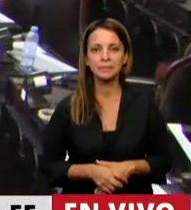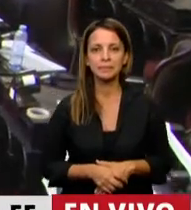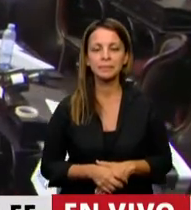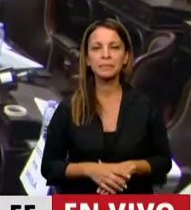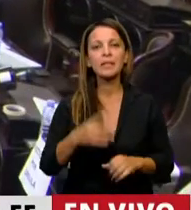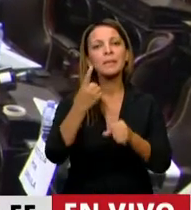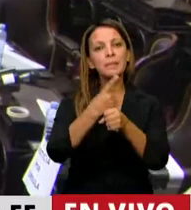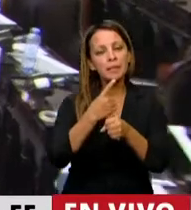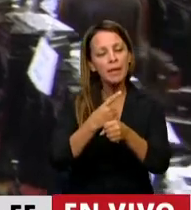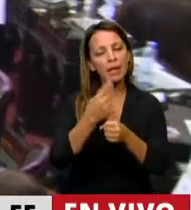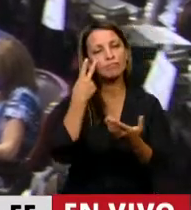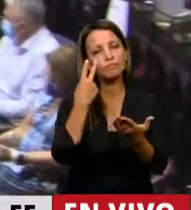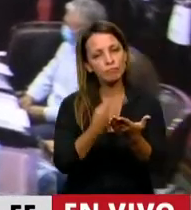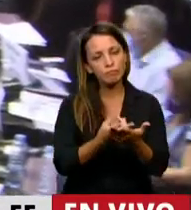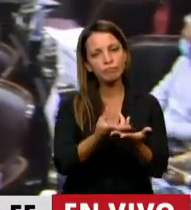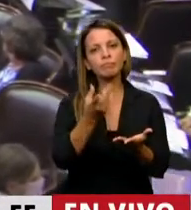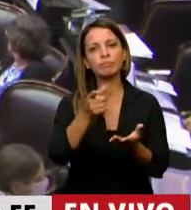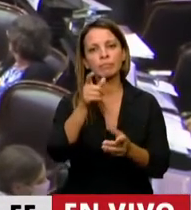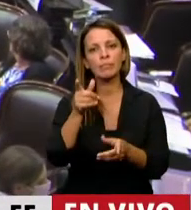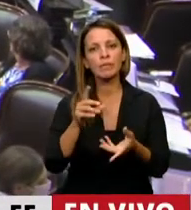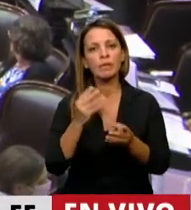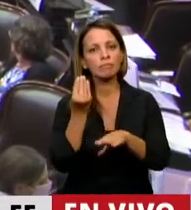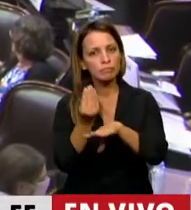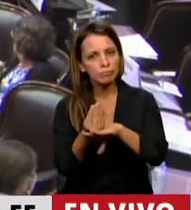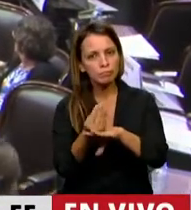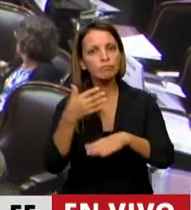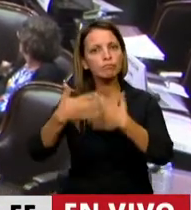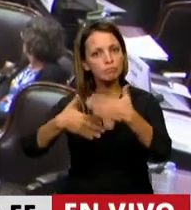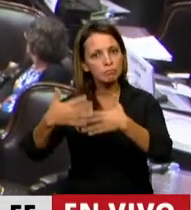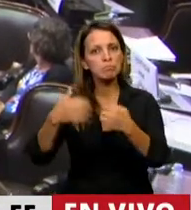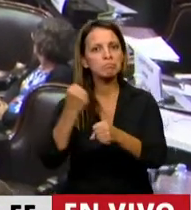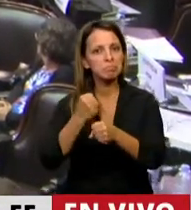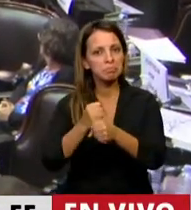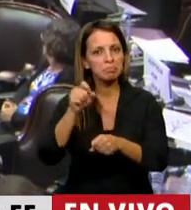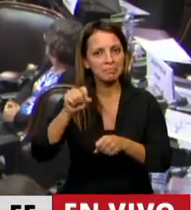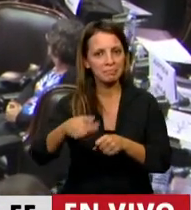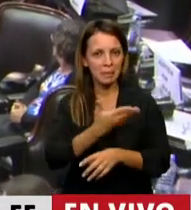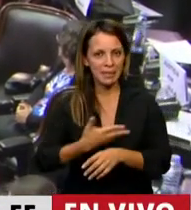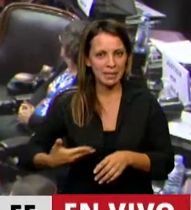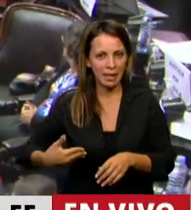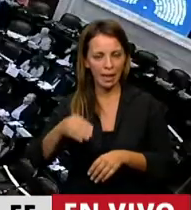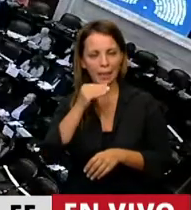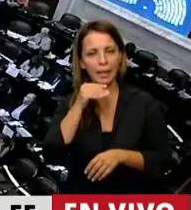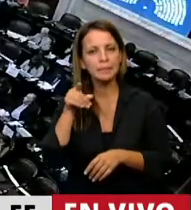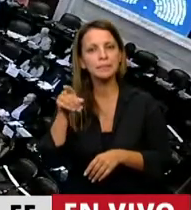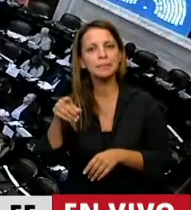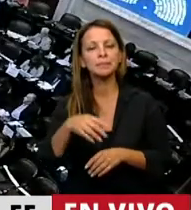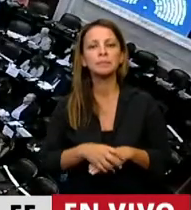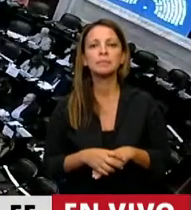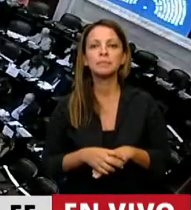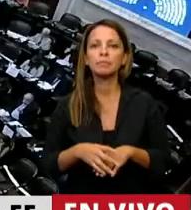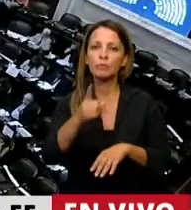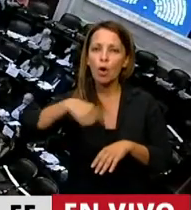En primer lugar, un reconocimiento a las gestiones que ha desarrollado el presidente de este cuerpo a pedido de todos